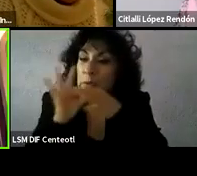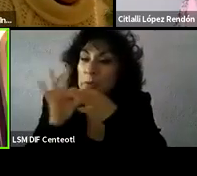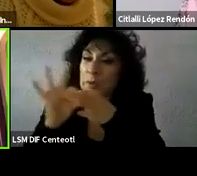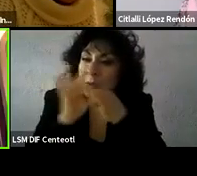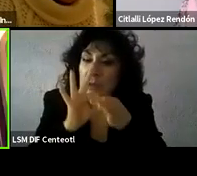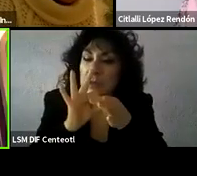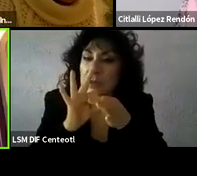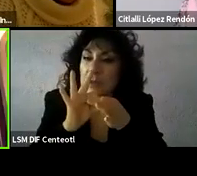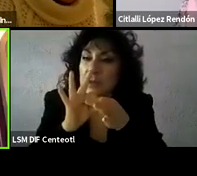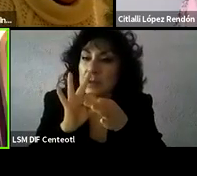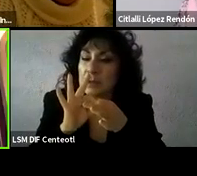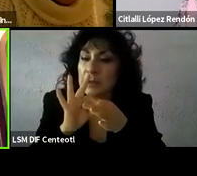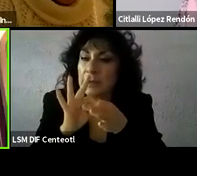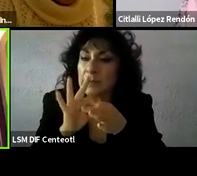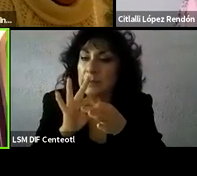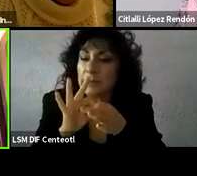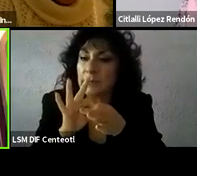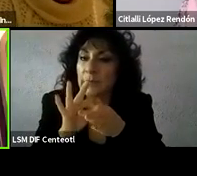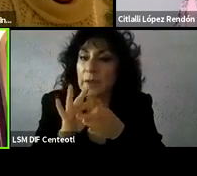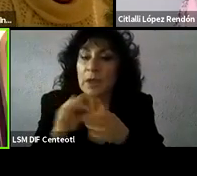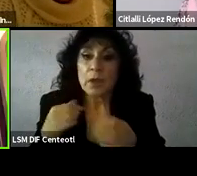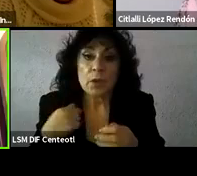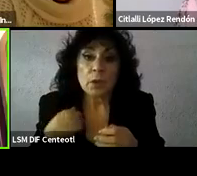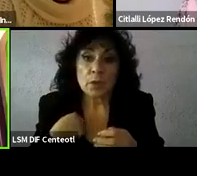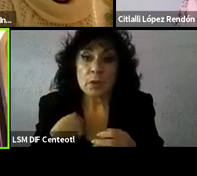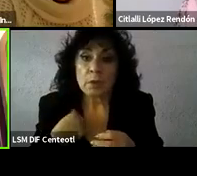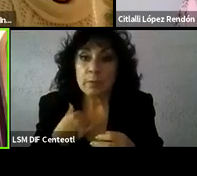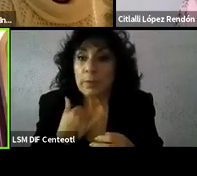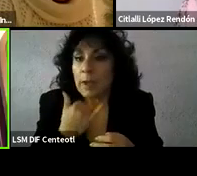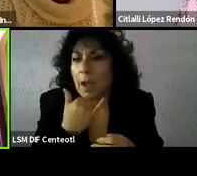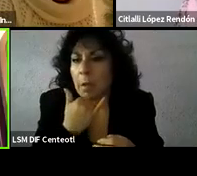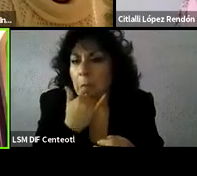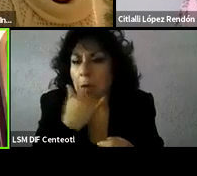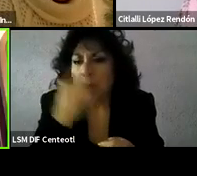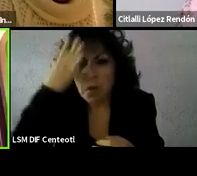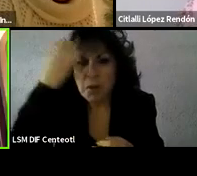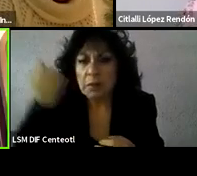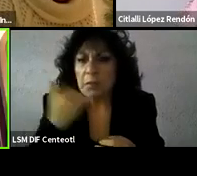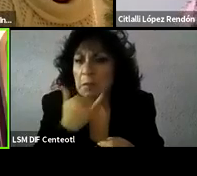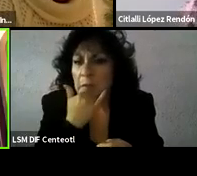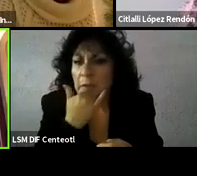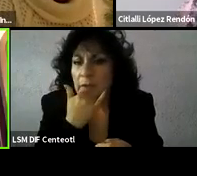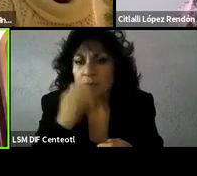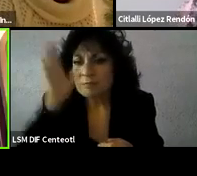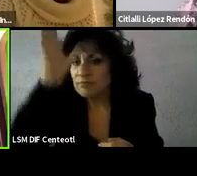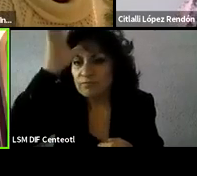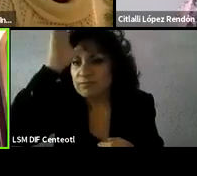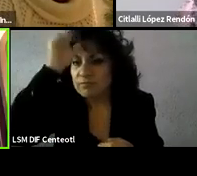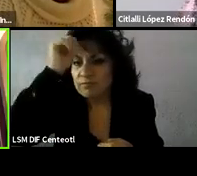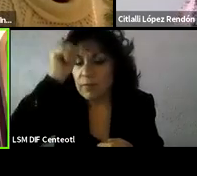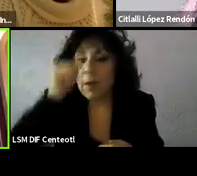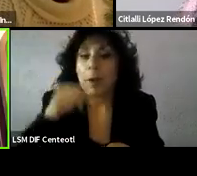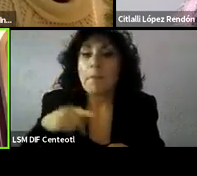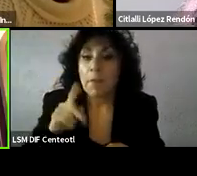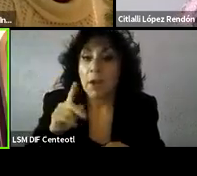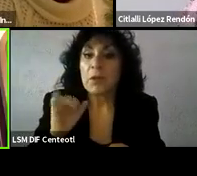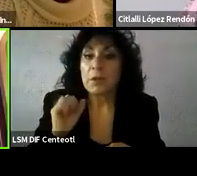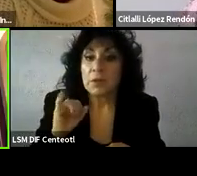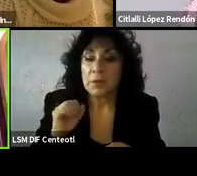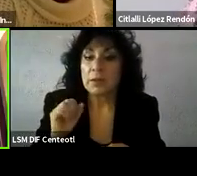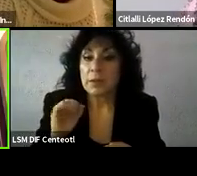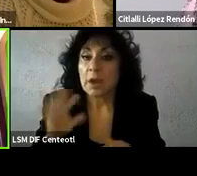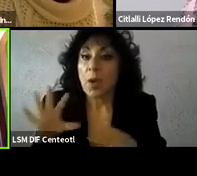cuestión del, no, yo por lo menos no estoy de acuerdo con el perdón, pero sí con la reconciliación, que es como nos ponemos de acuerdo las